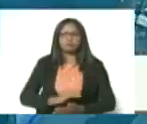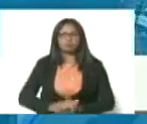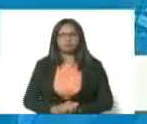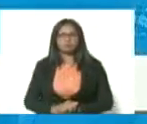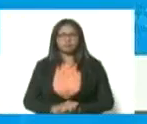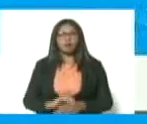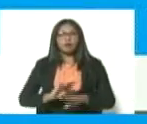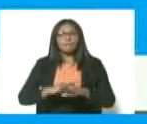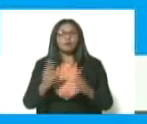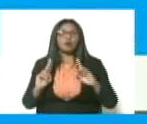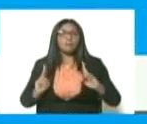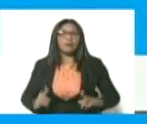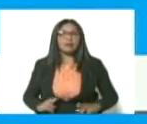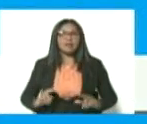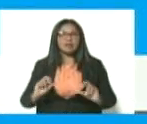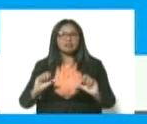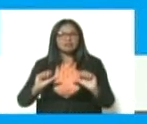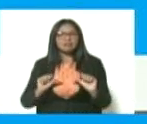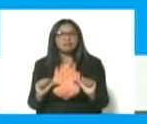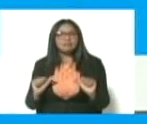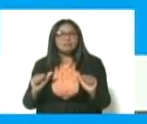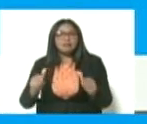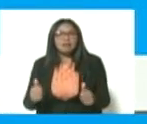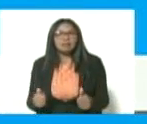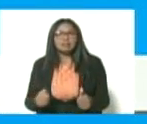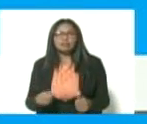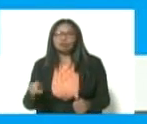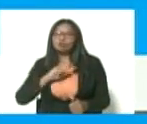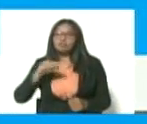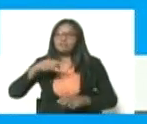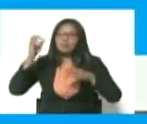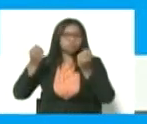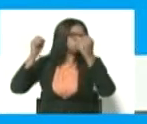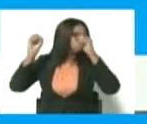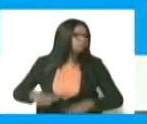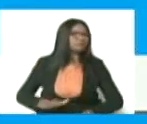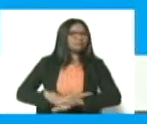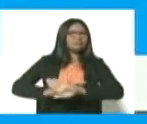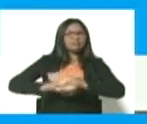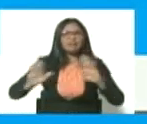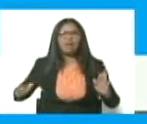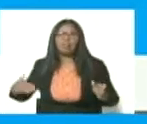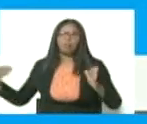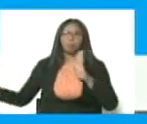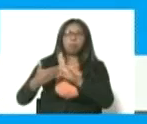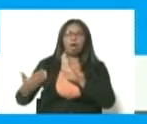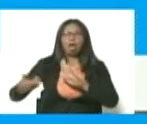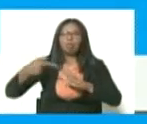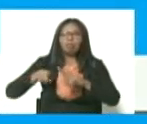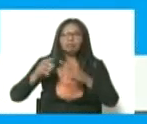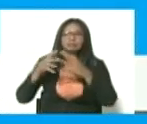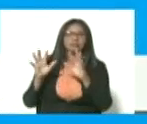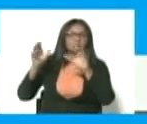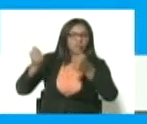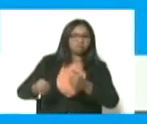Porque la humanidad tiene que plantarse y decir, ya basta de hegemonismo, de amenazas, de imperios,